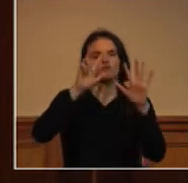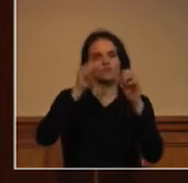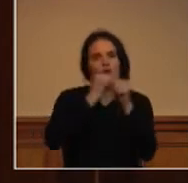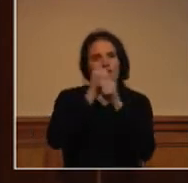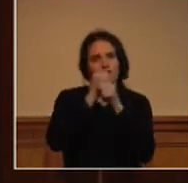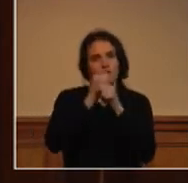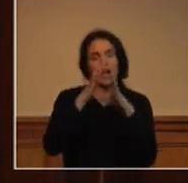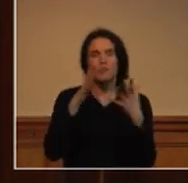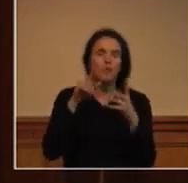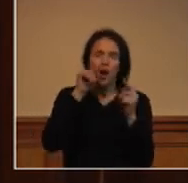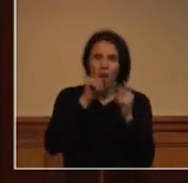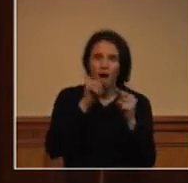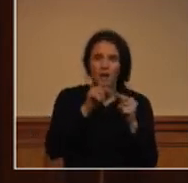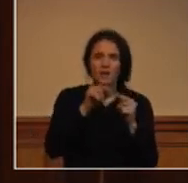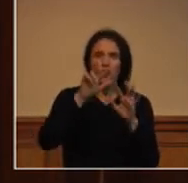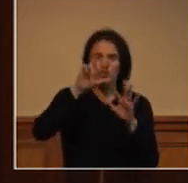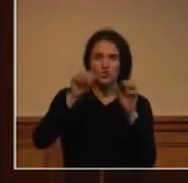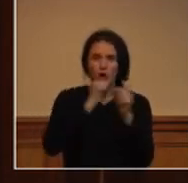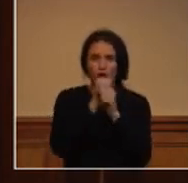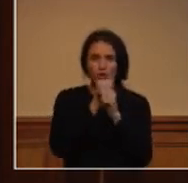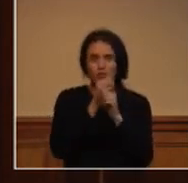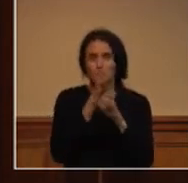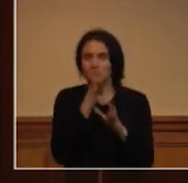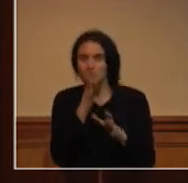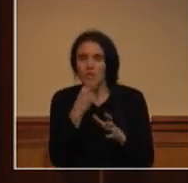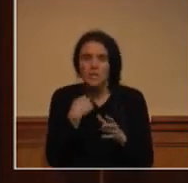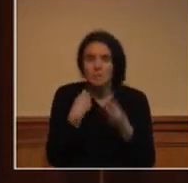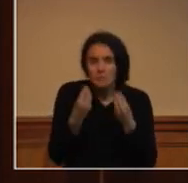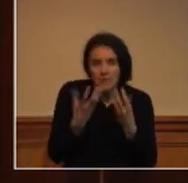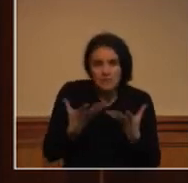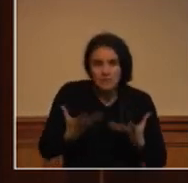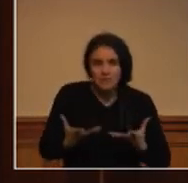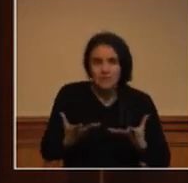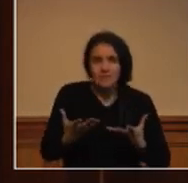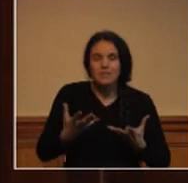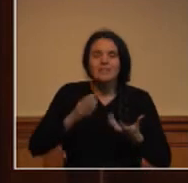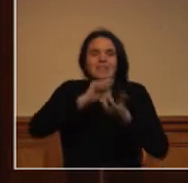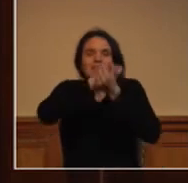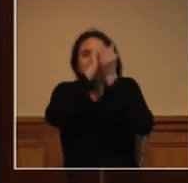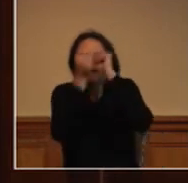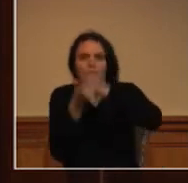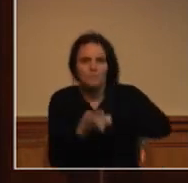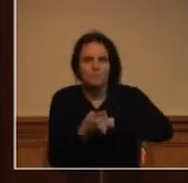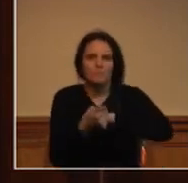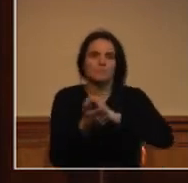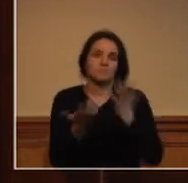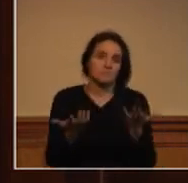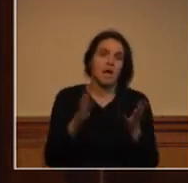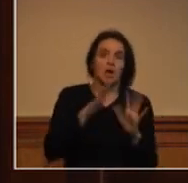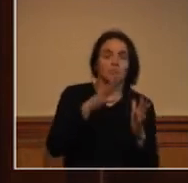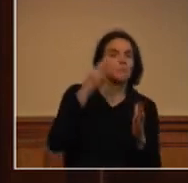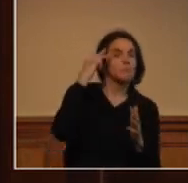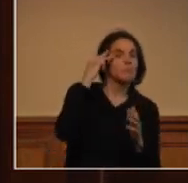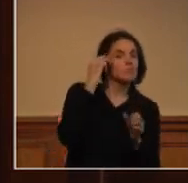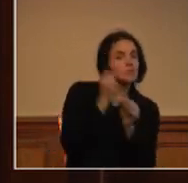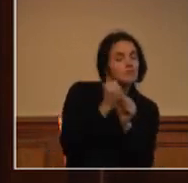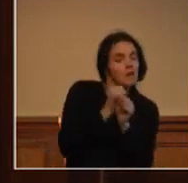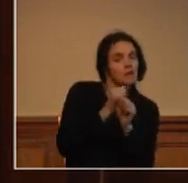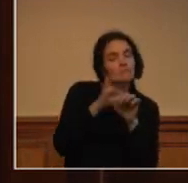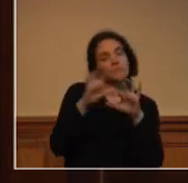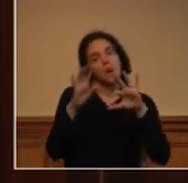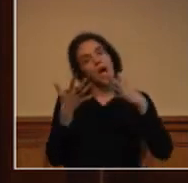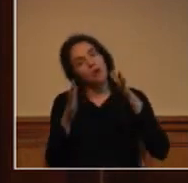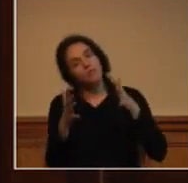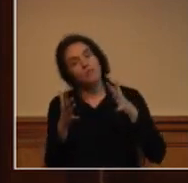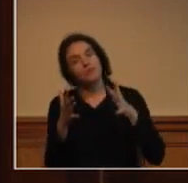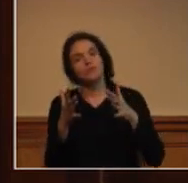hay algo que sucede y estamos en proceso de tratar de entenderlo mejor. Podría ser la memoria de trabajo, pero podría ser